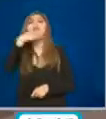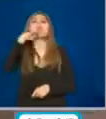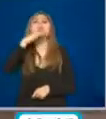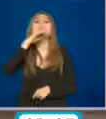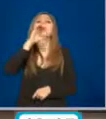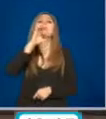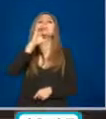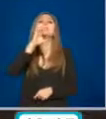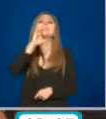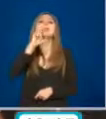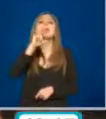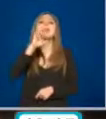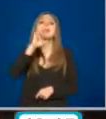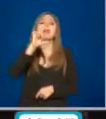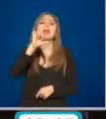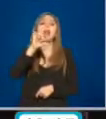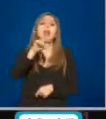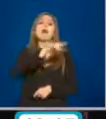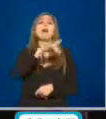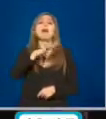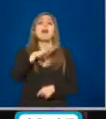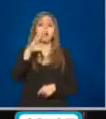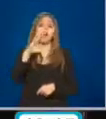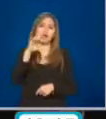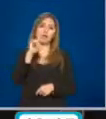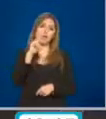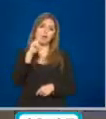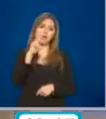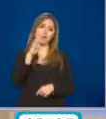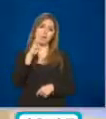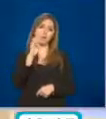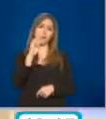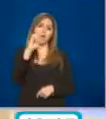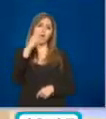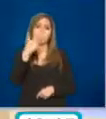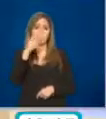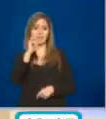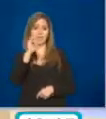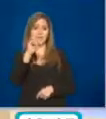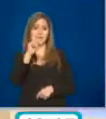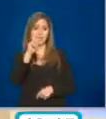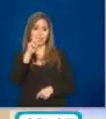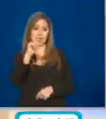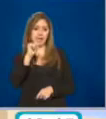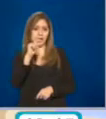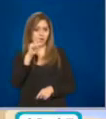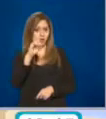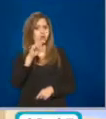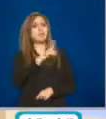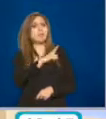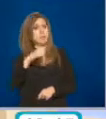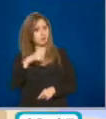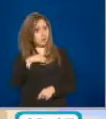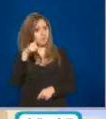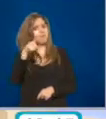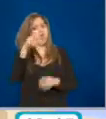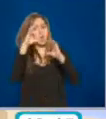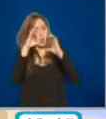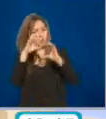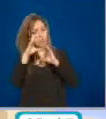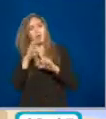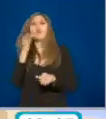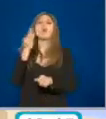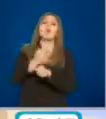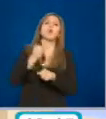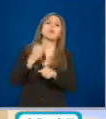cereal, por lo cual tiene carbohidratos. Entonces hay que tener cuidado. Es cereal. Es un cereal. Entonces aquí ya tenemos otro cereal, como lo vamos a comentar